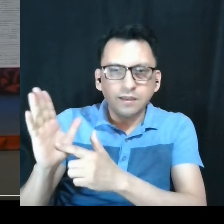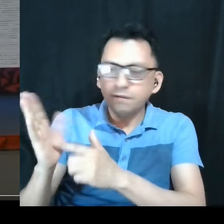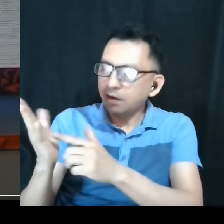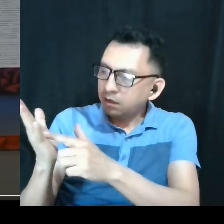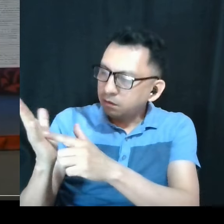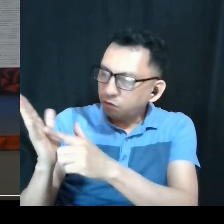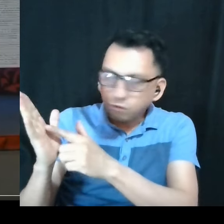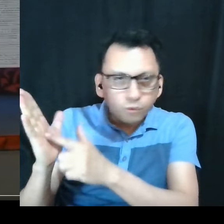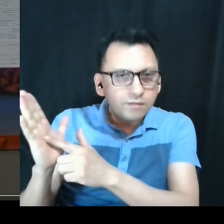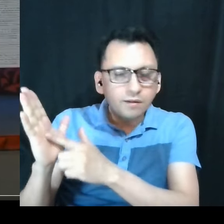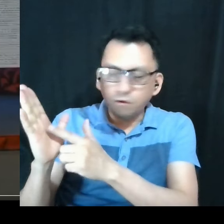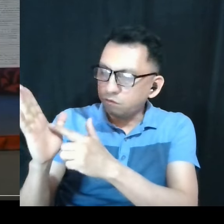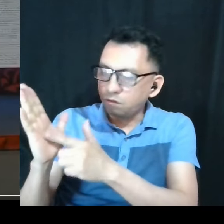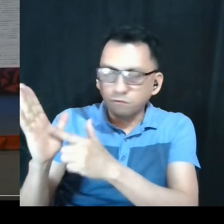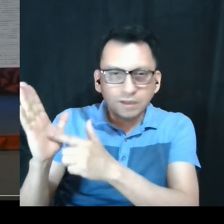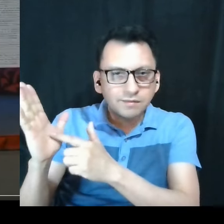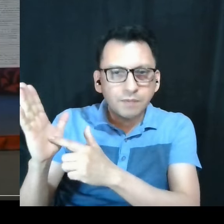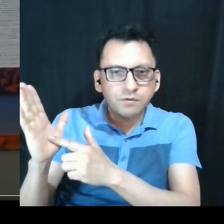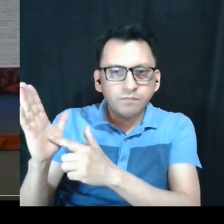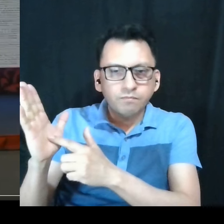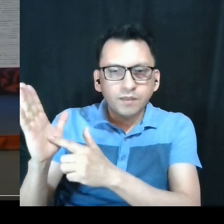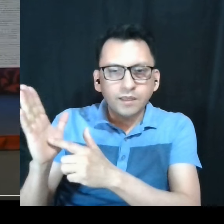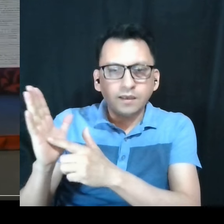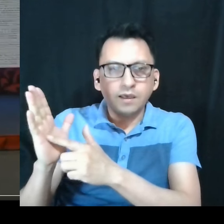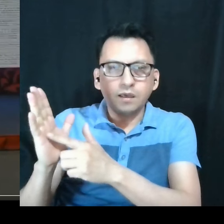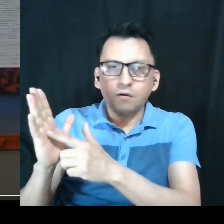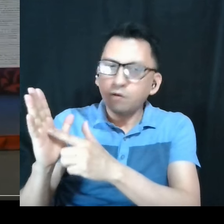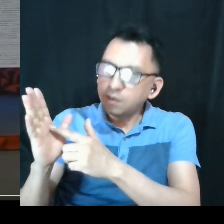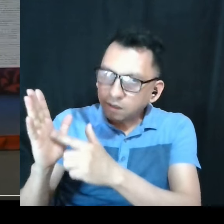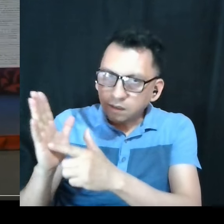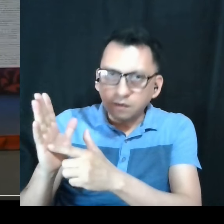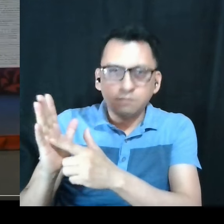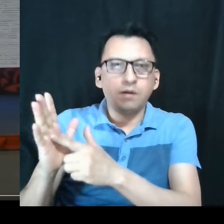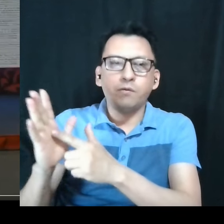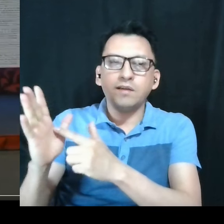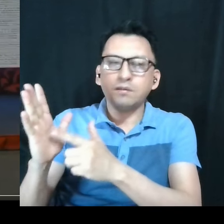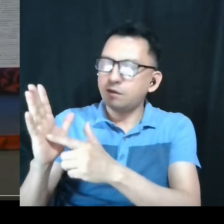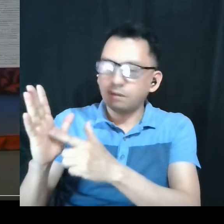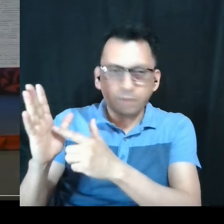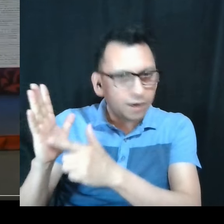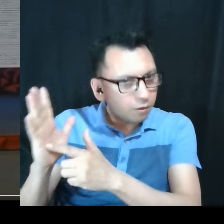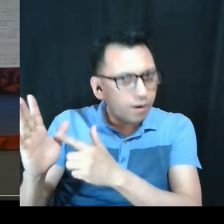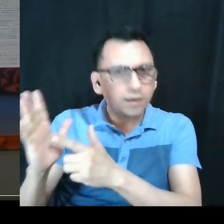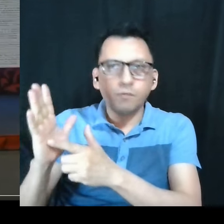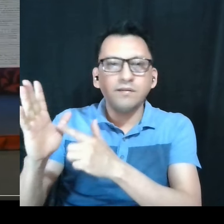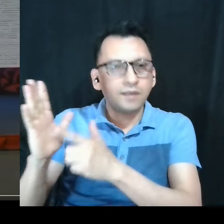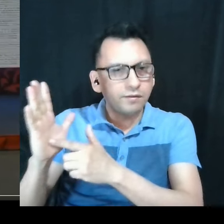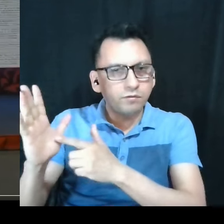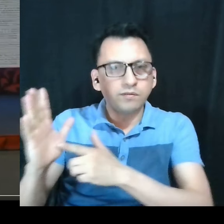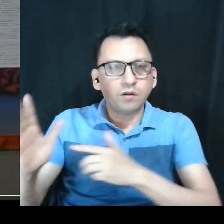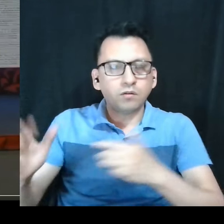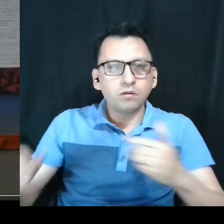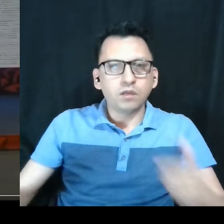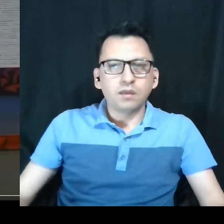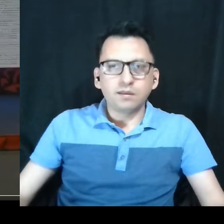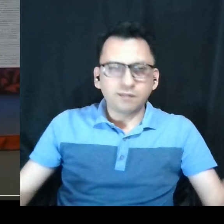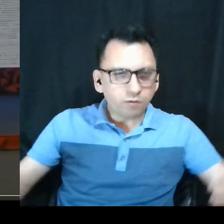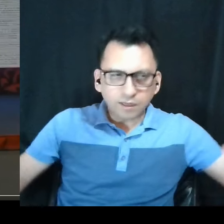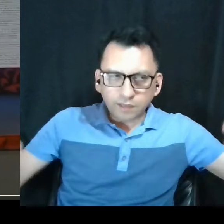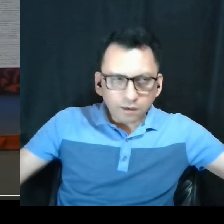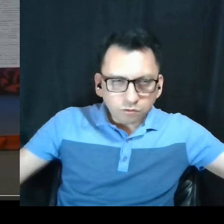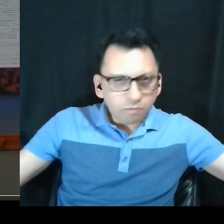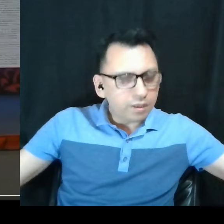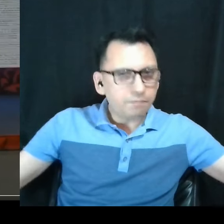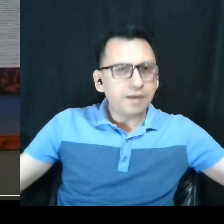explica Saldívar los tweets los los WhatsApps de que Oye que voy a desapar a la cloaca voy a hacer esto voy a hacer lo otro